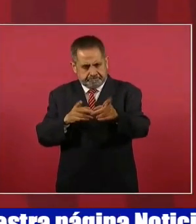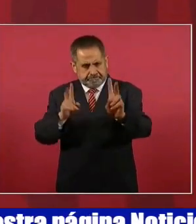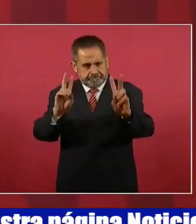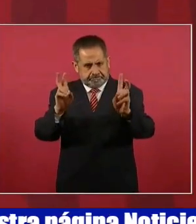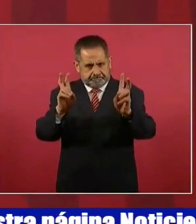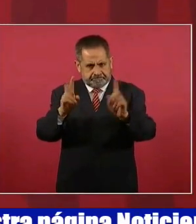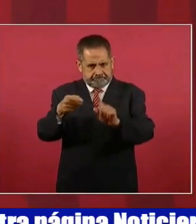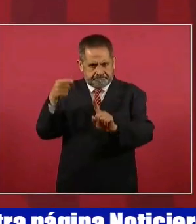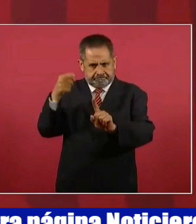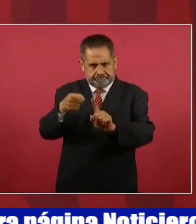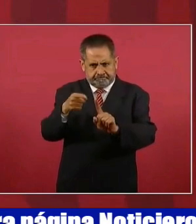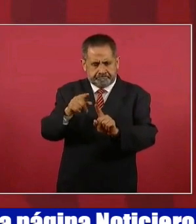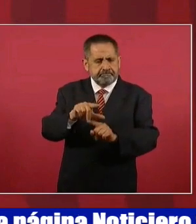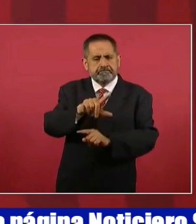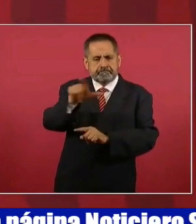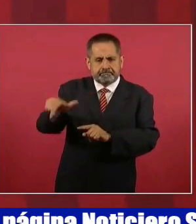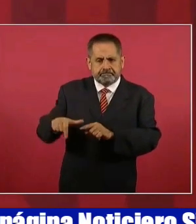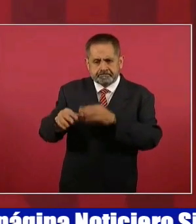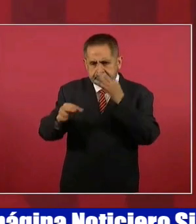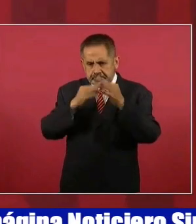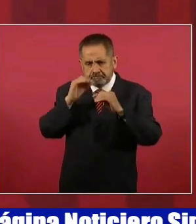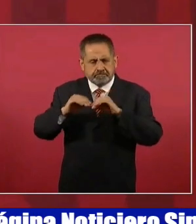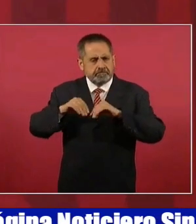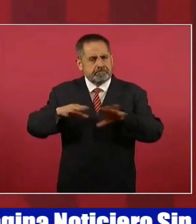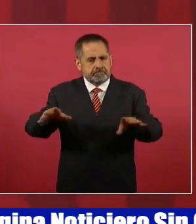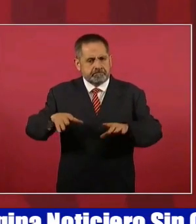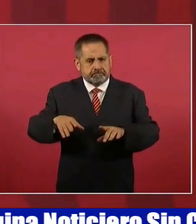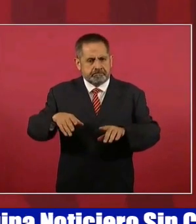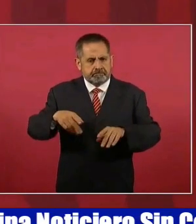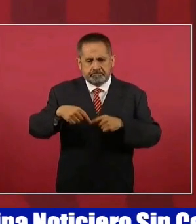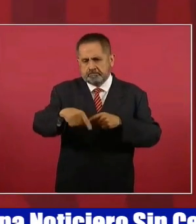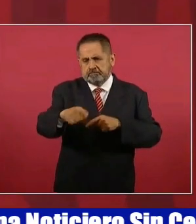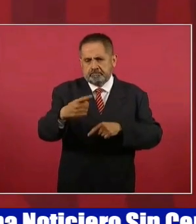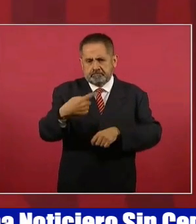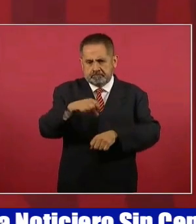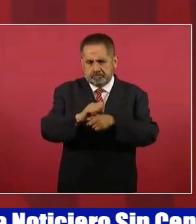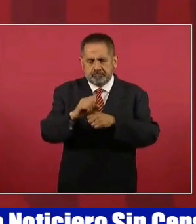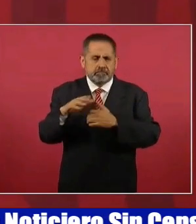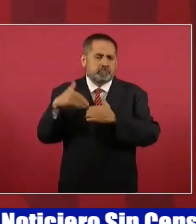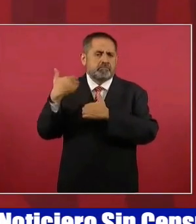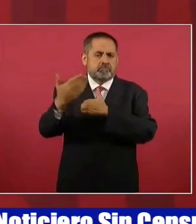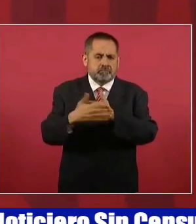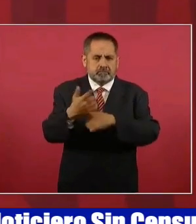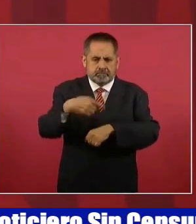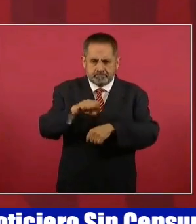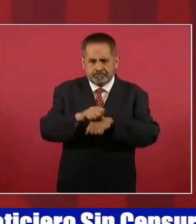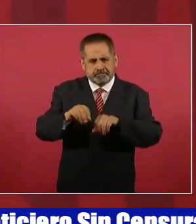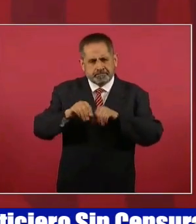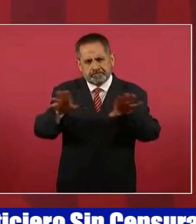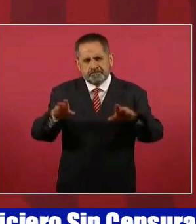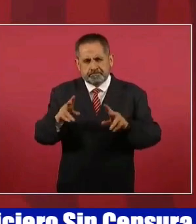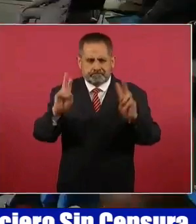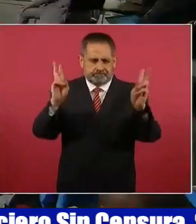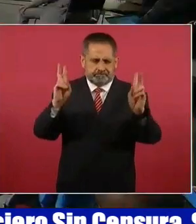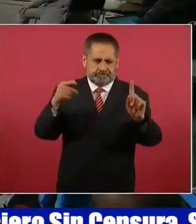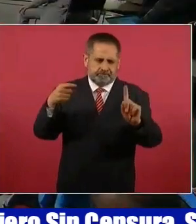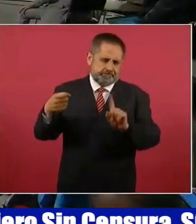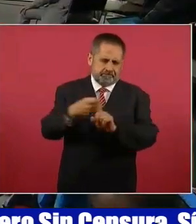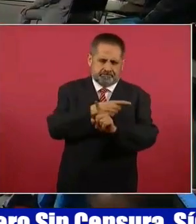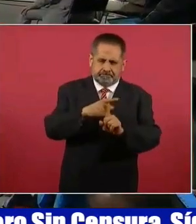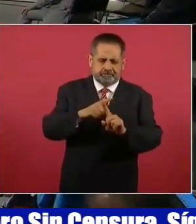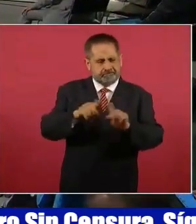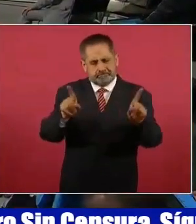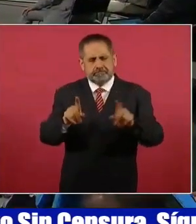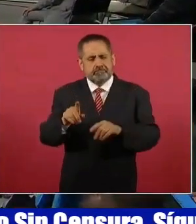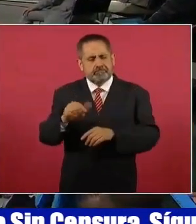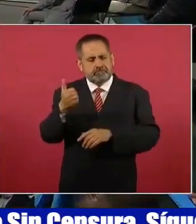menos, desde la llegada de los invasores españoles, así lo dijo el presidente López Obrador, y que en ese periodo de saqueo, la mayoría